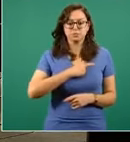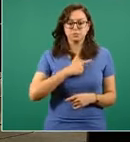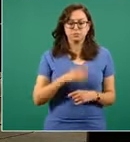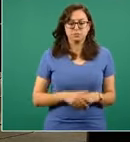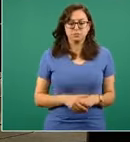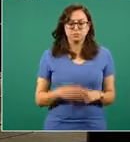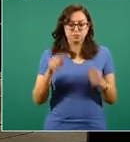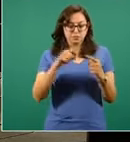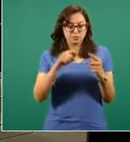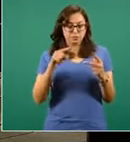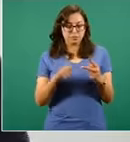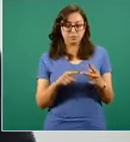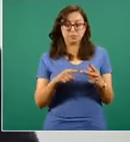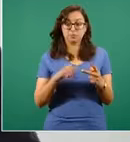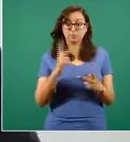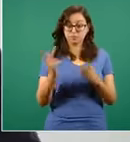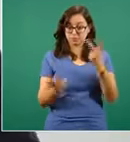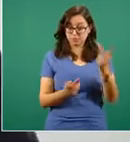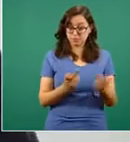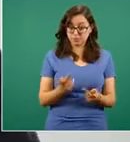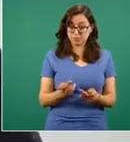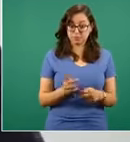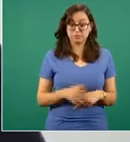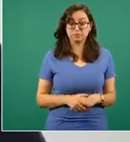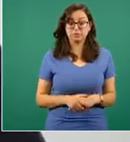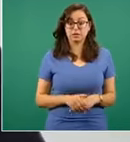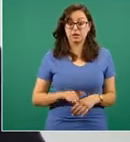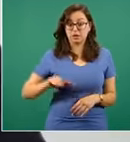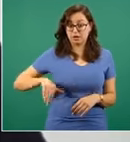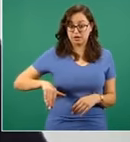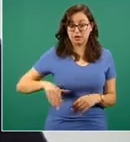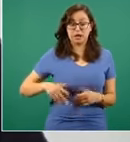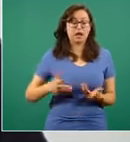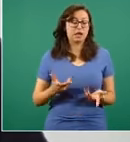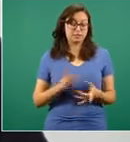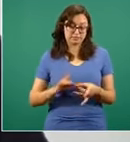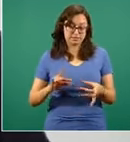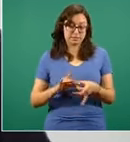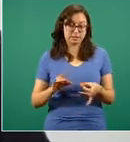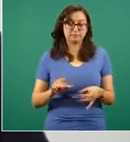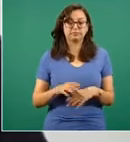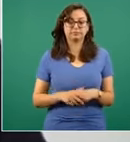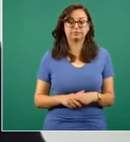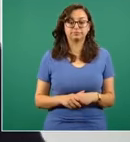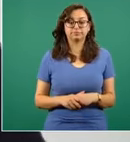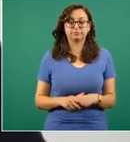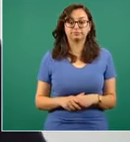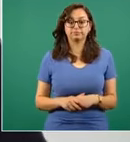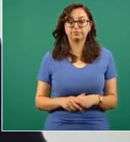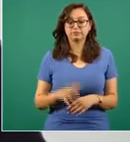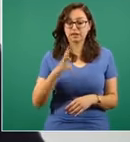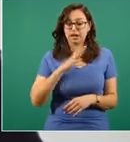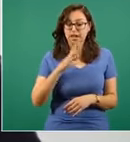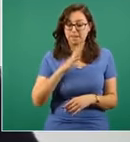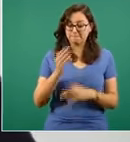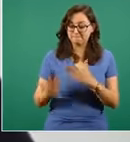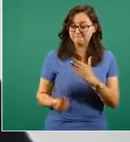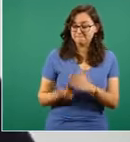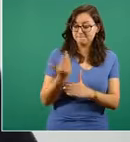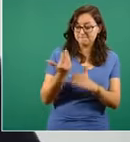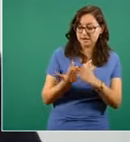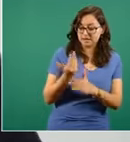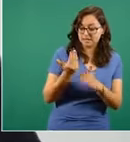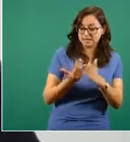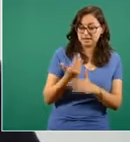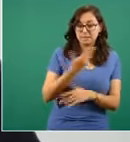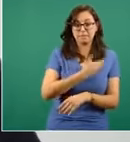primeras preguntas, bueno, el mismo señor presidente en la mañana comentaba de dos grupos de medicamentos, ¿no? Que en su momento